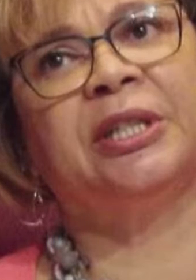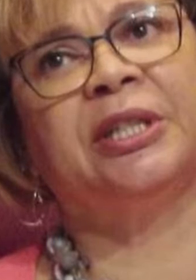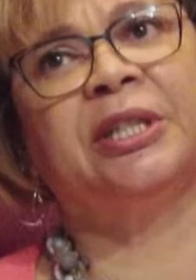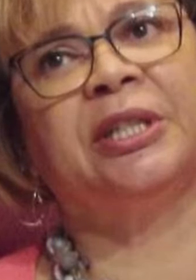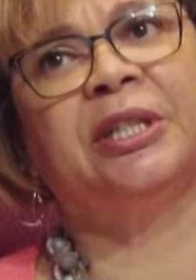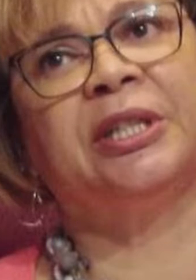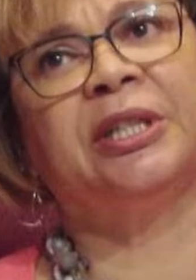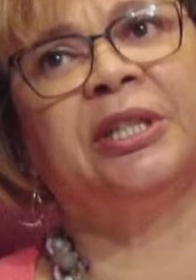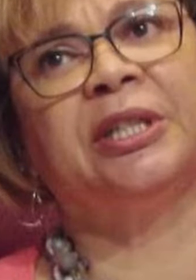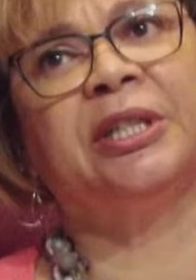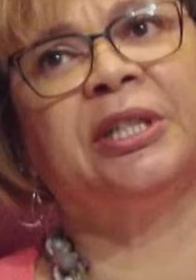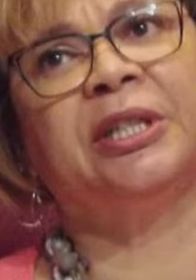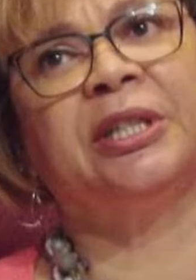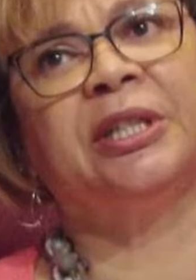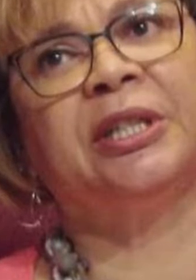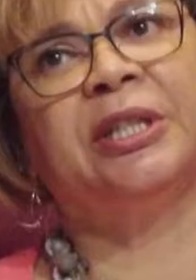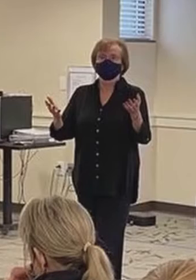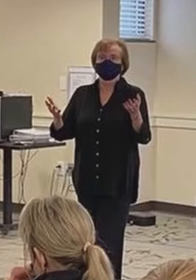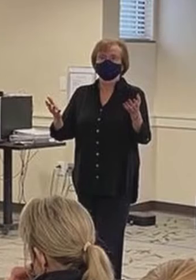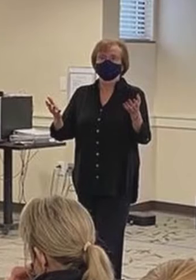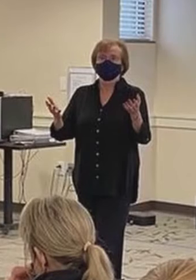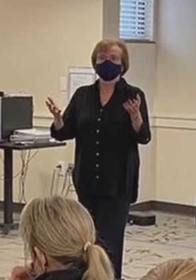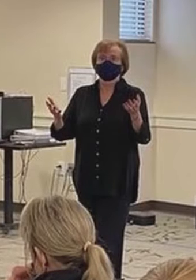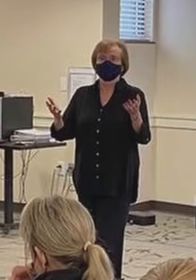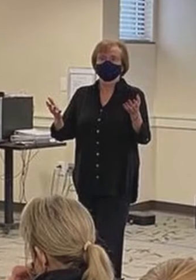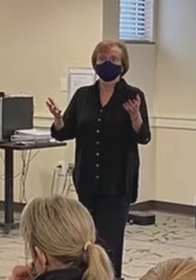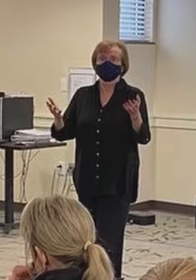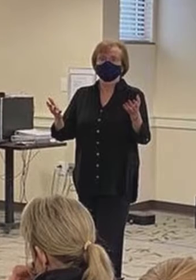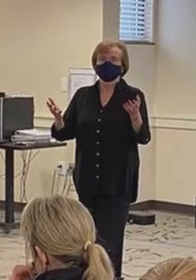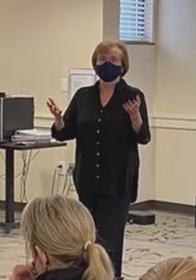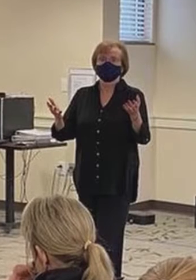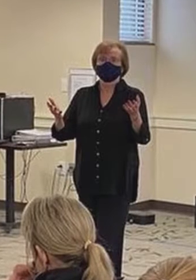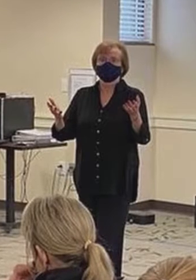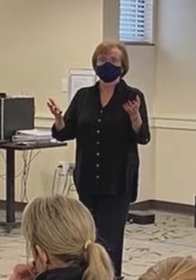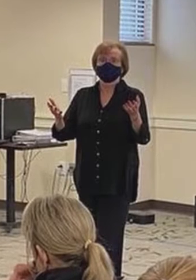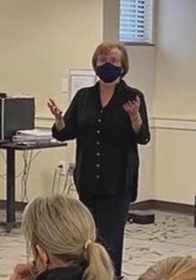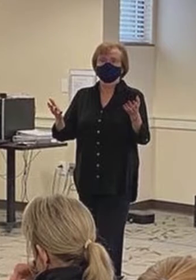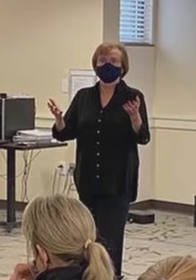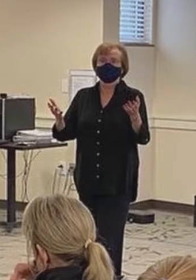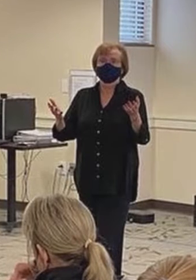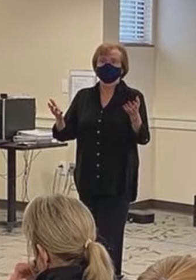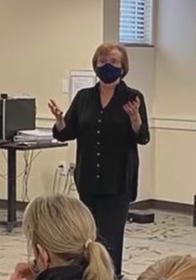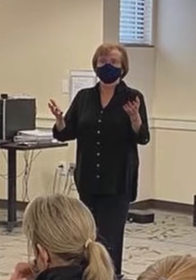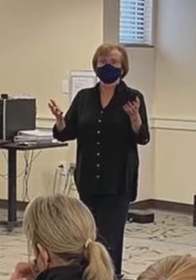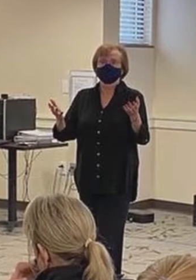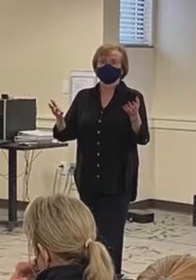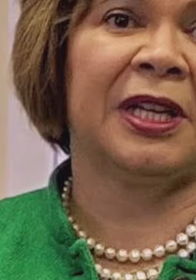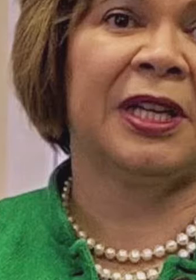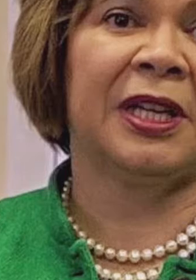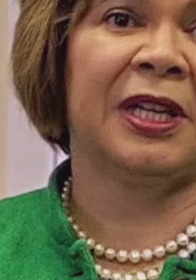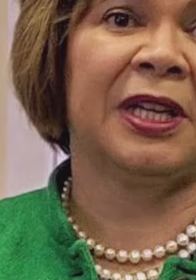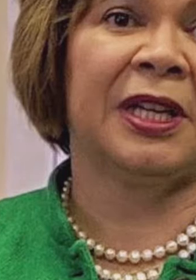La alcaldesa de Charlotte B. Lyles anunció que el cronograma del Plan Integral 2040 se retrasará para abordar algunas de las partes más